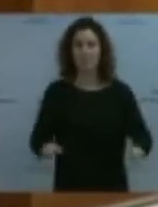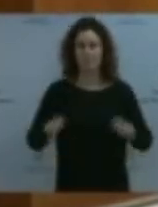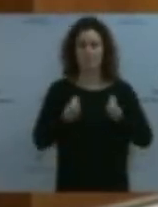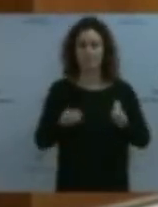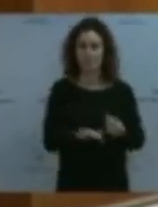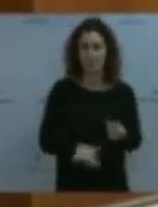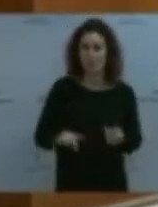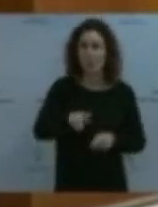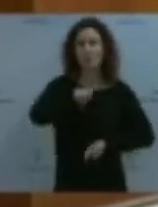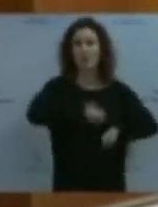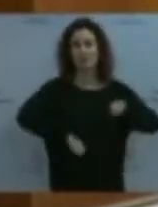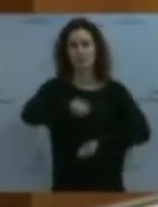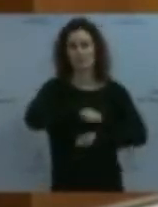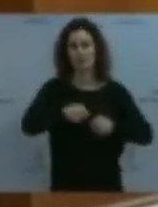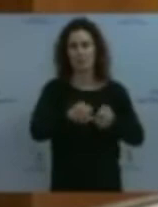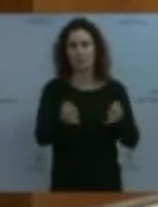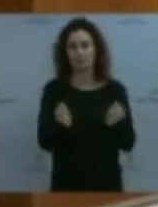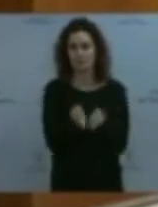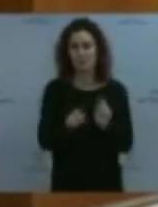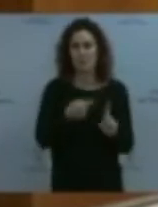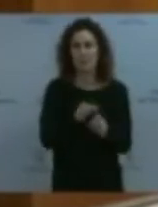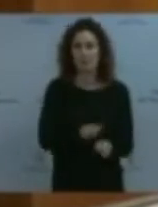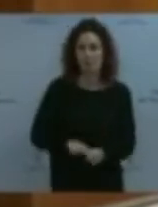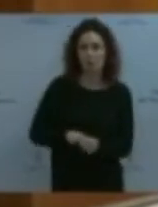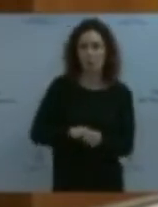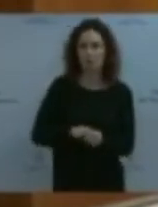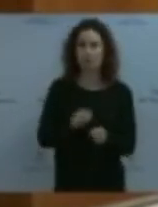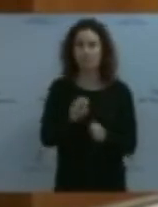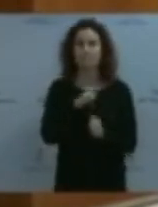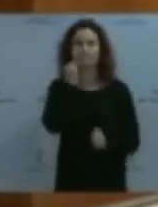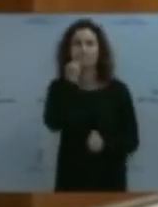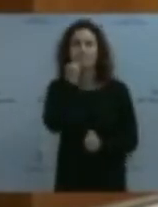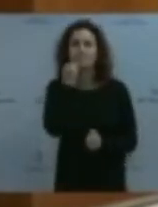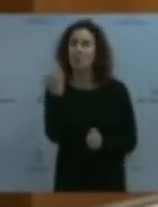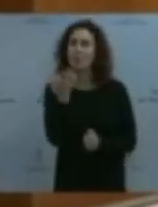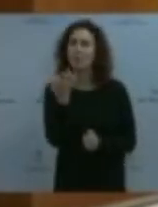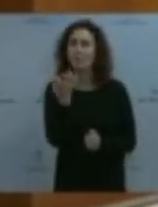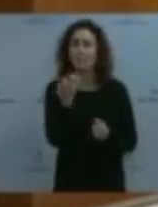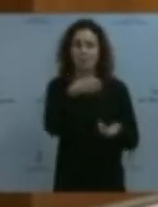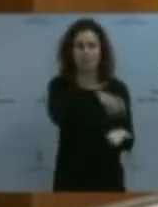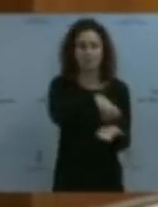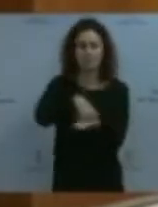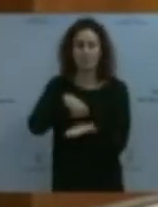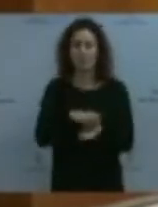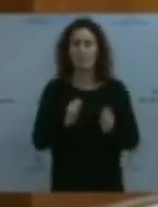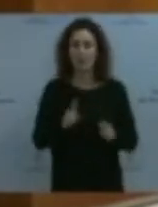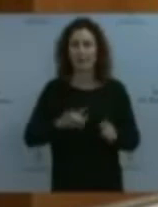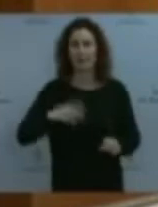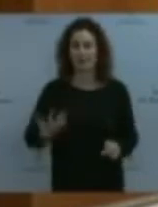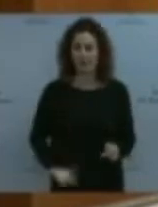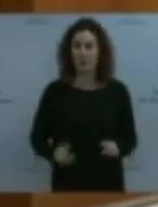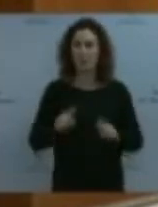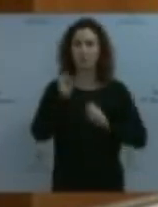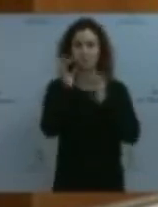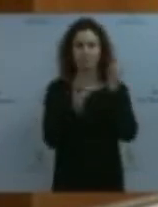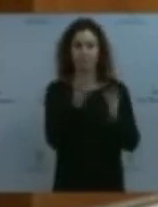comarca, reclamen que se dote de uso al equipamiento para generar actividad y riqueza económica, que se encuentre una solución estable en